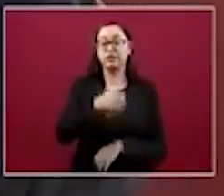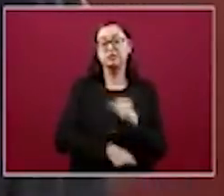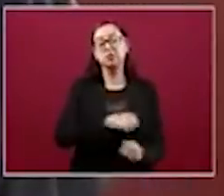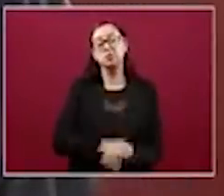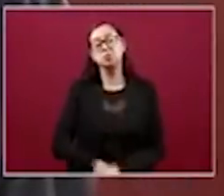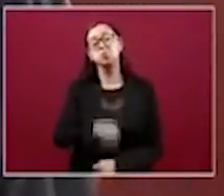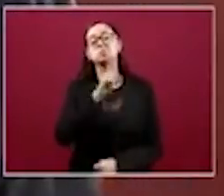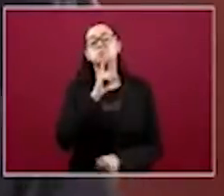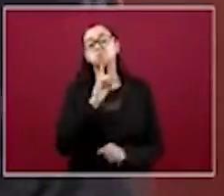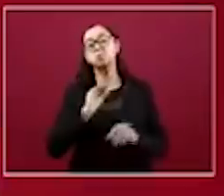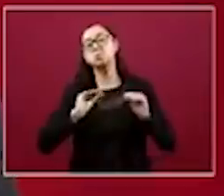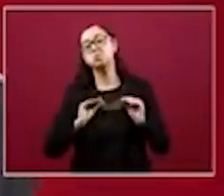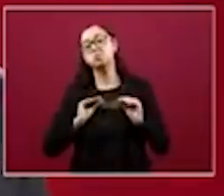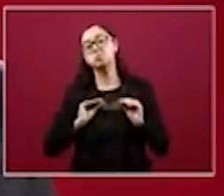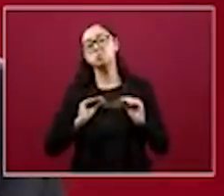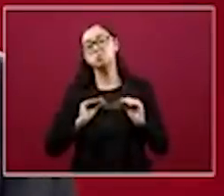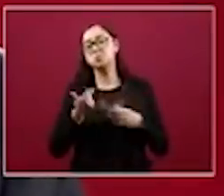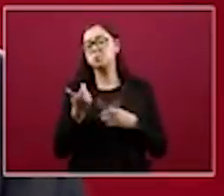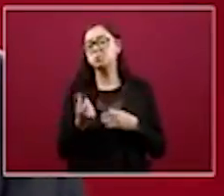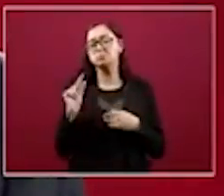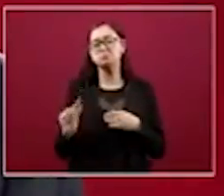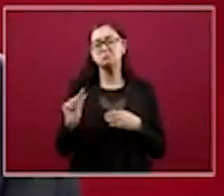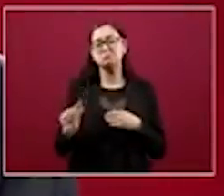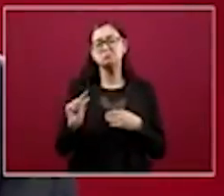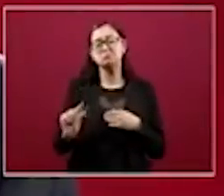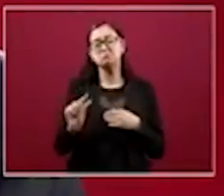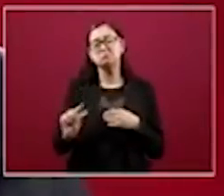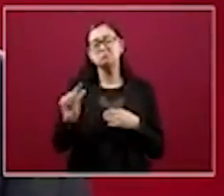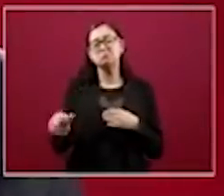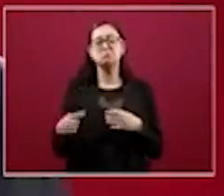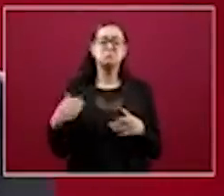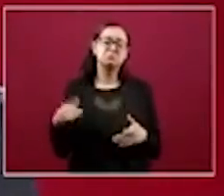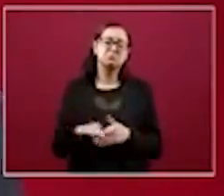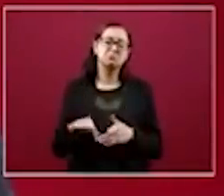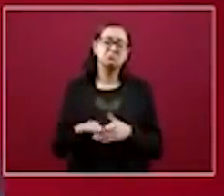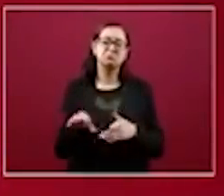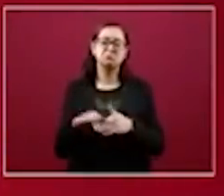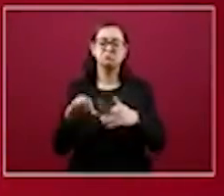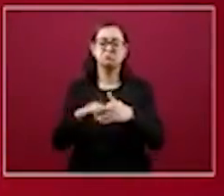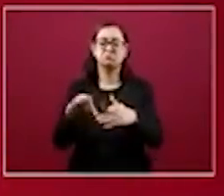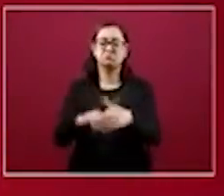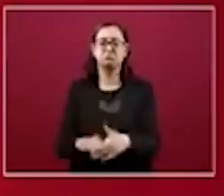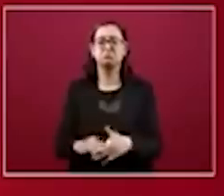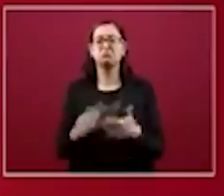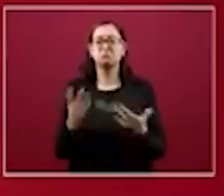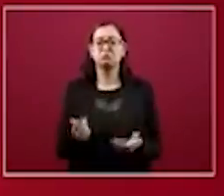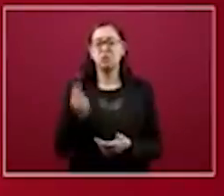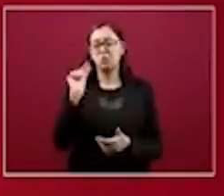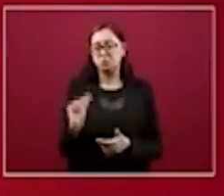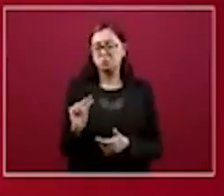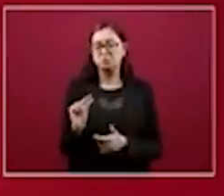nada de que los salarios no aumentaban y de que los aumentos de salario incluso se daban por abajo de la